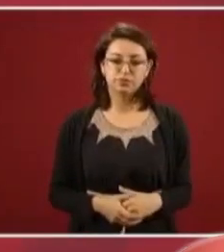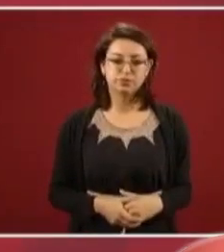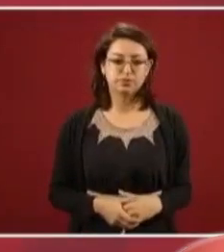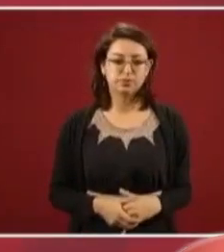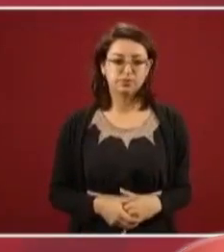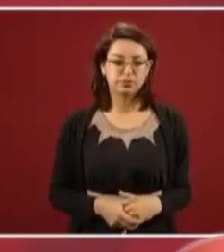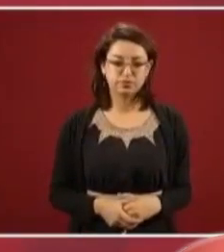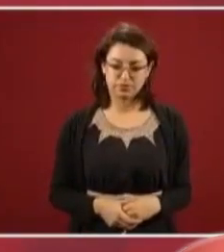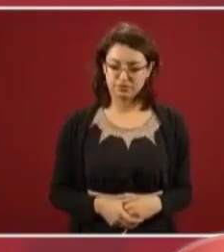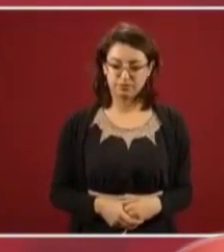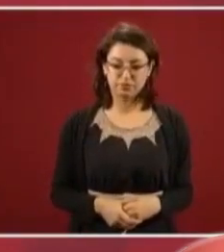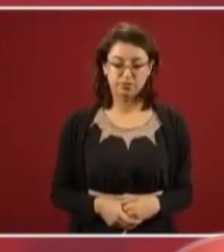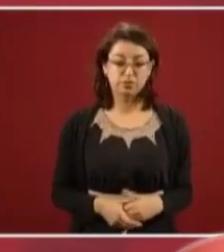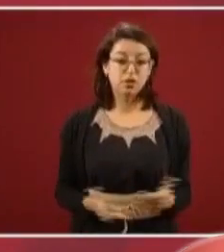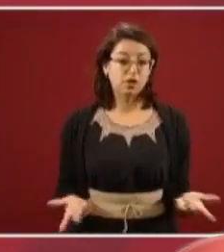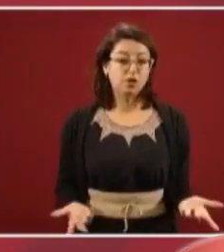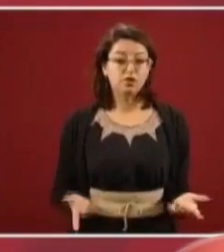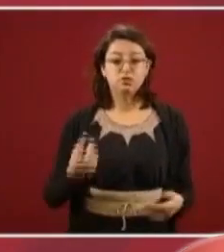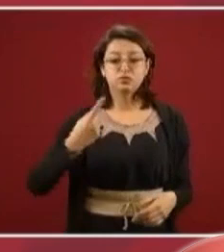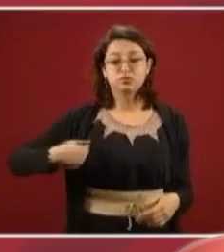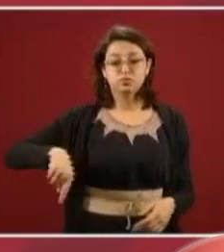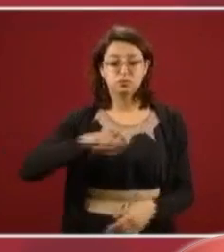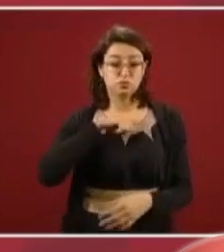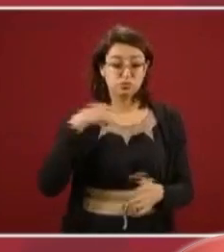Nosotros no vamos a aumentar impuestos.